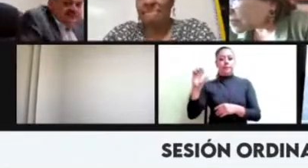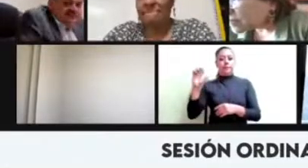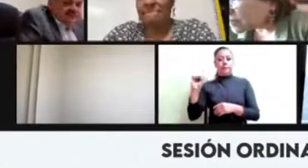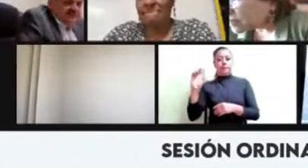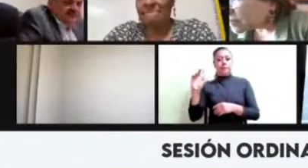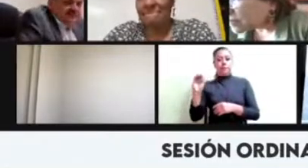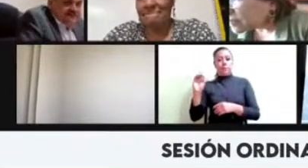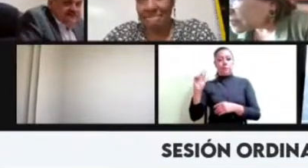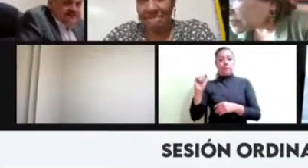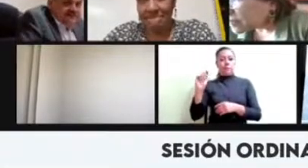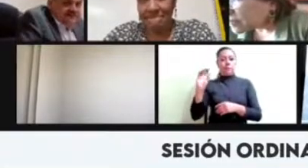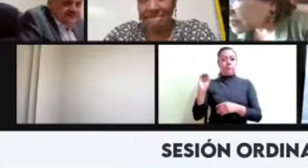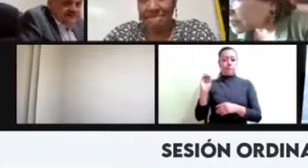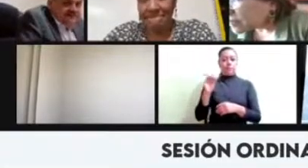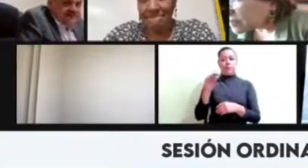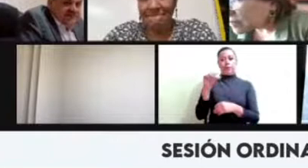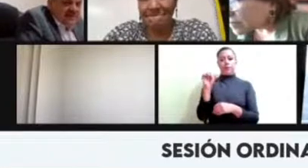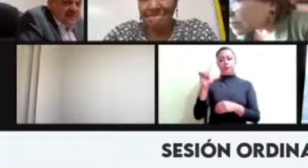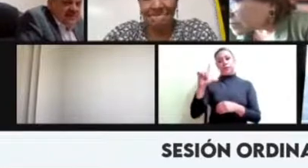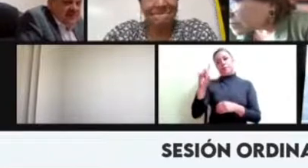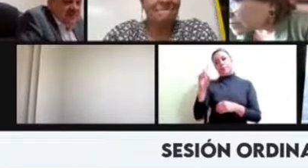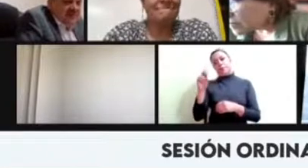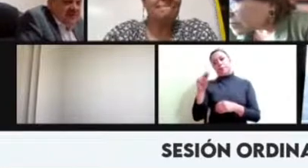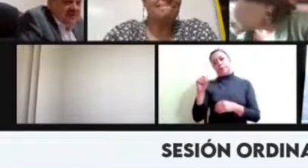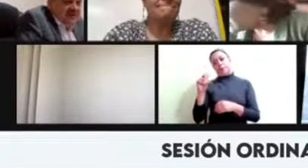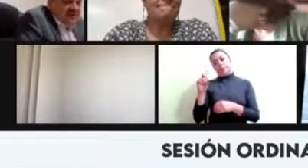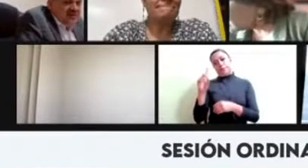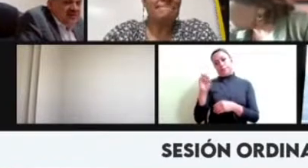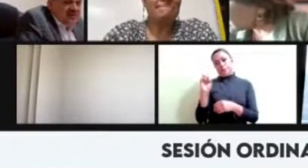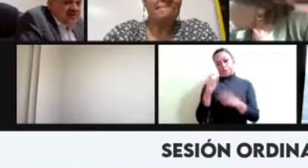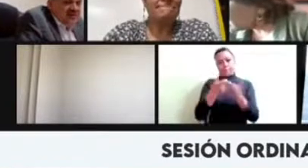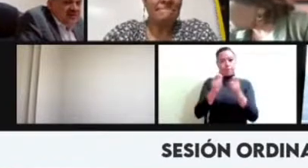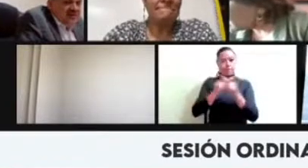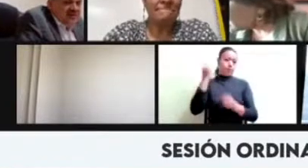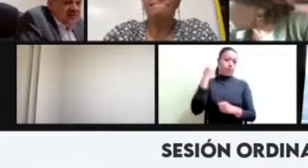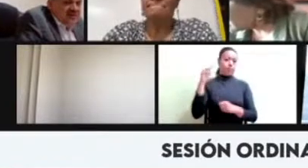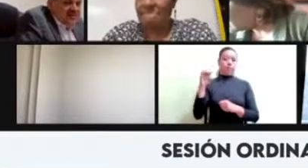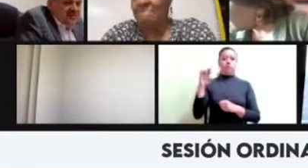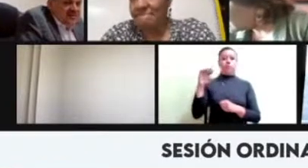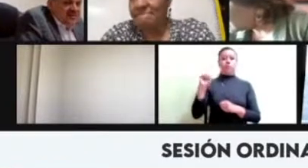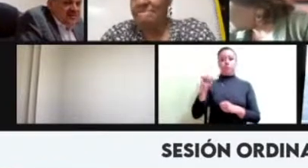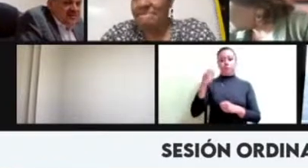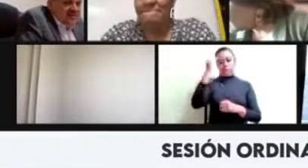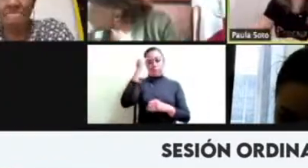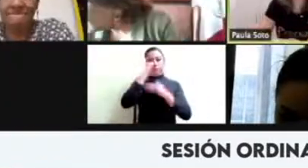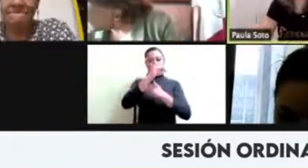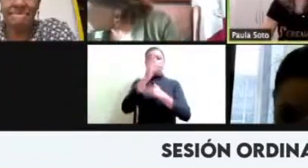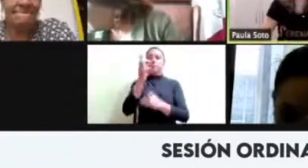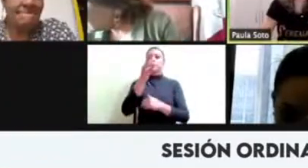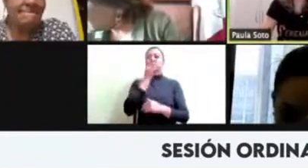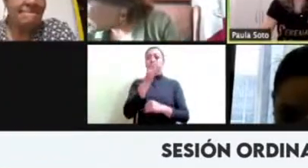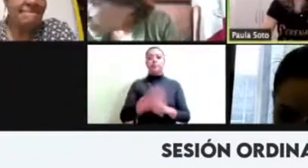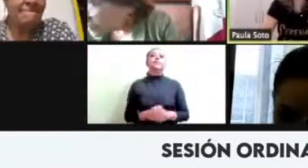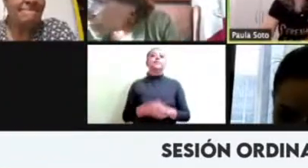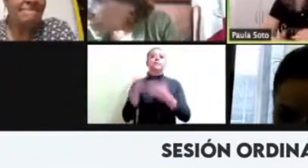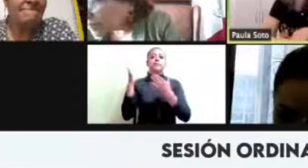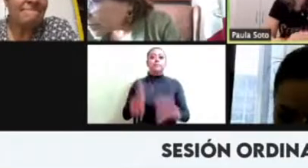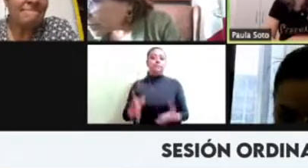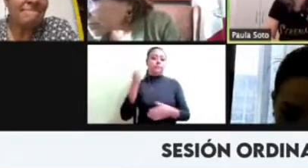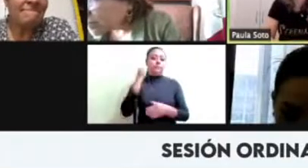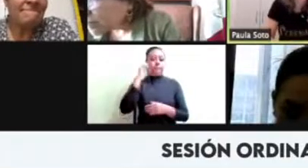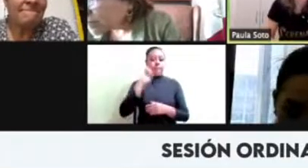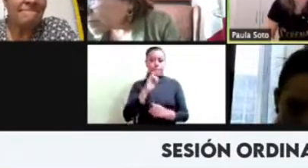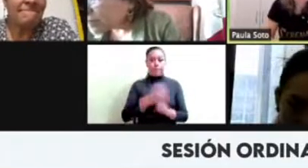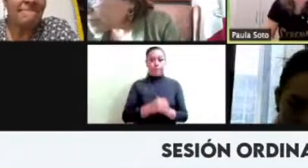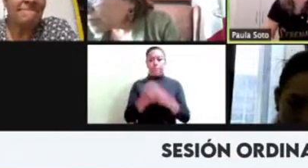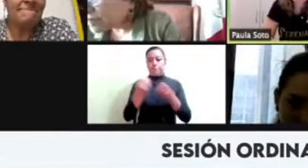Maldonado, integrante del grupo parlamentario de Morena, hasta por 3 minutos. Adelante, diputada. Muchísimas gracias, diputada presidenta. La violencia